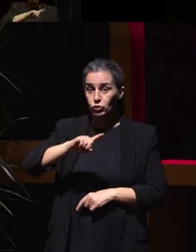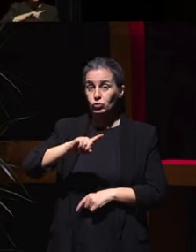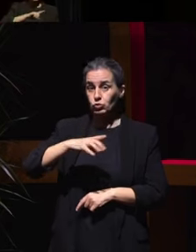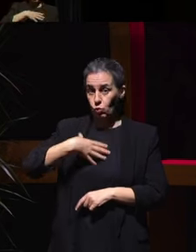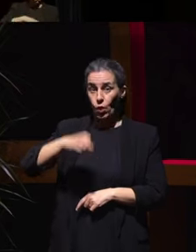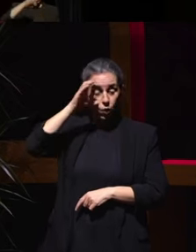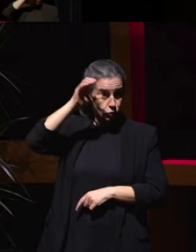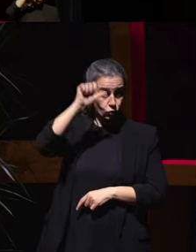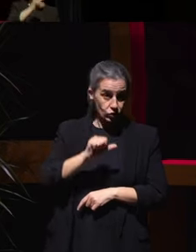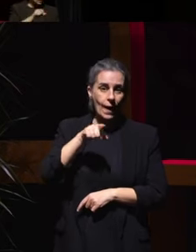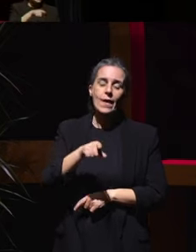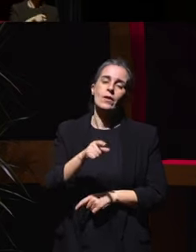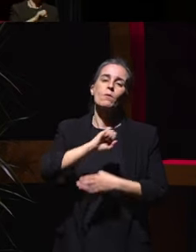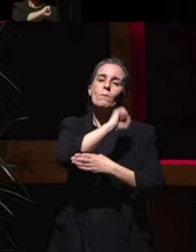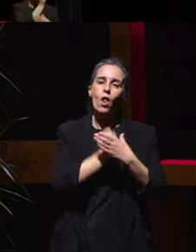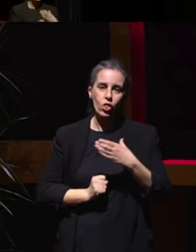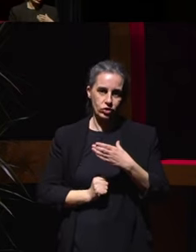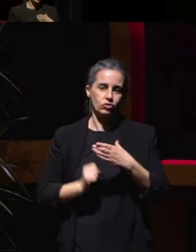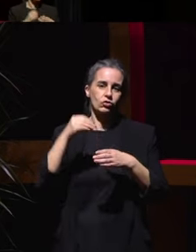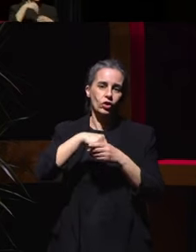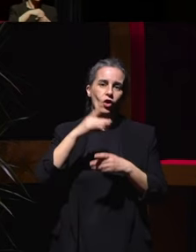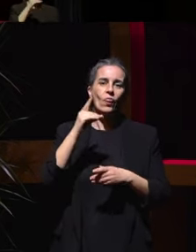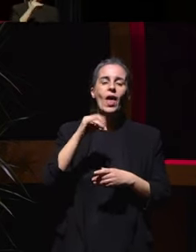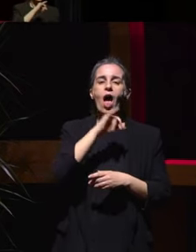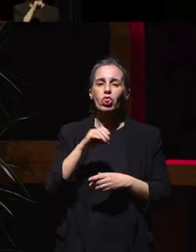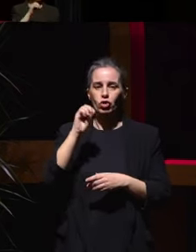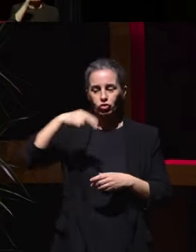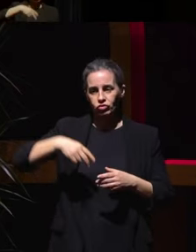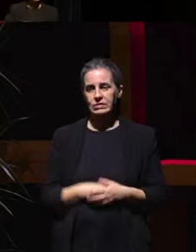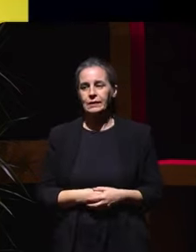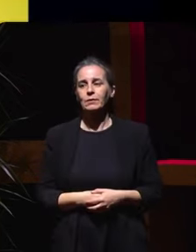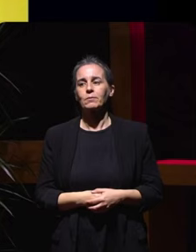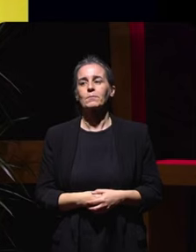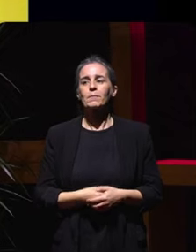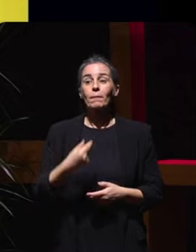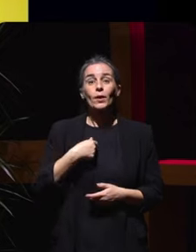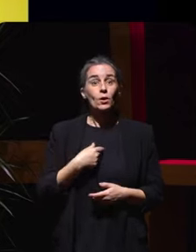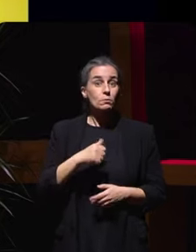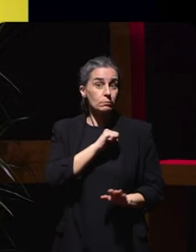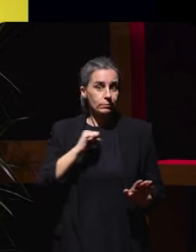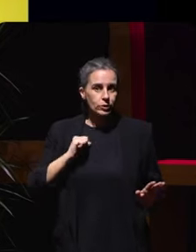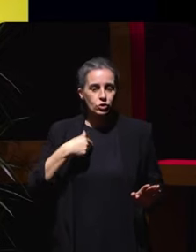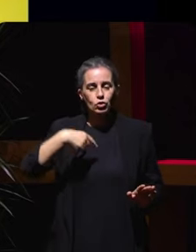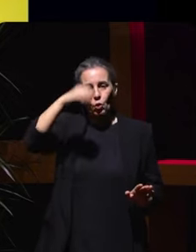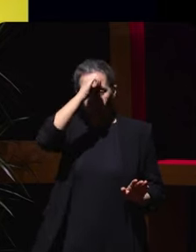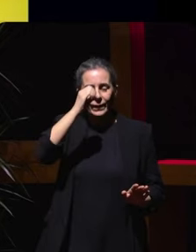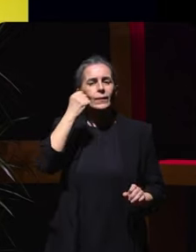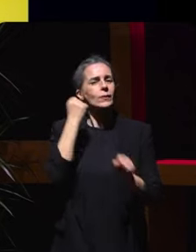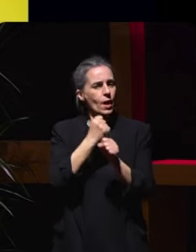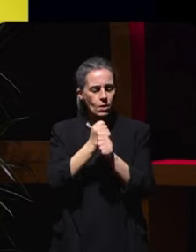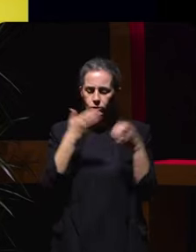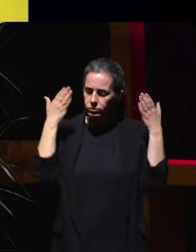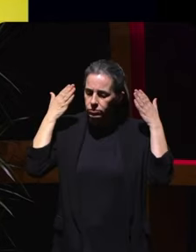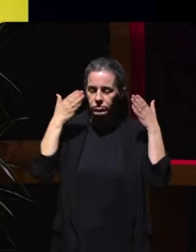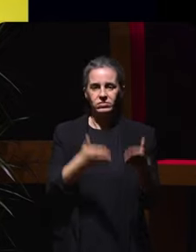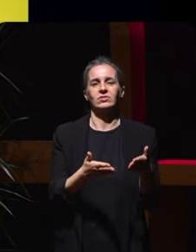baloncesto para Dazón, fixo moitas cousas, é unha verdadeira crack. Yo personalmente siempre he creído en el trabajo, sigo creyendo en